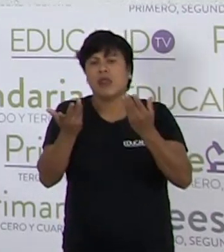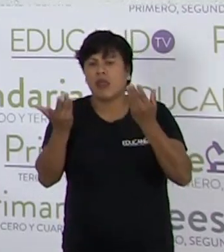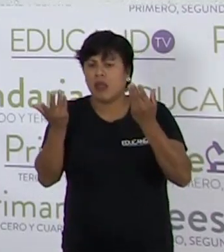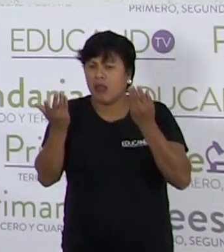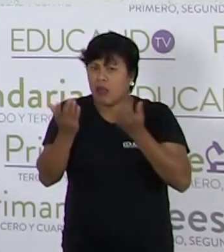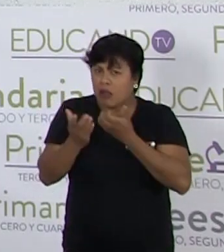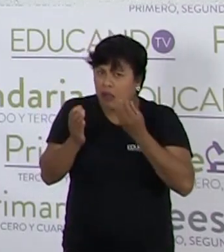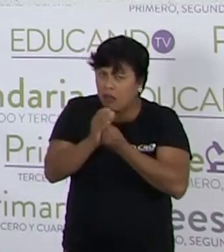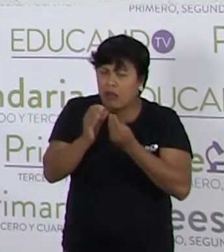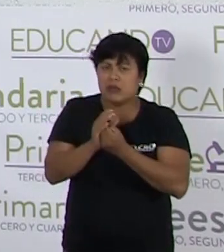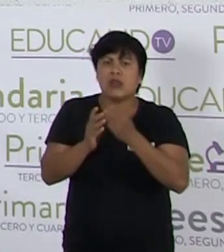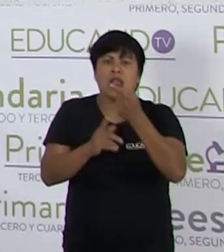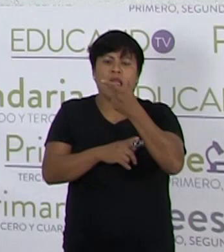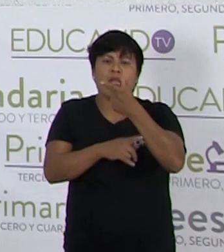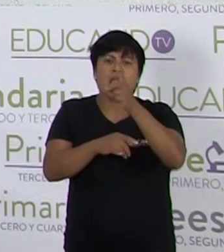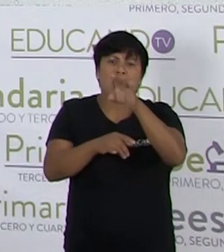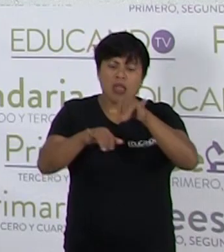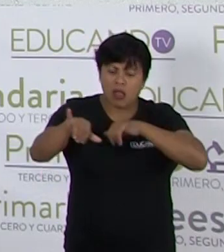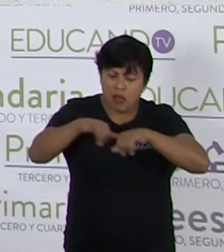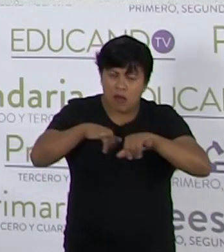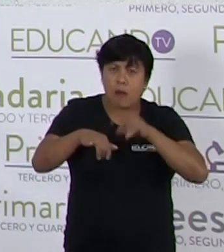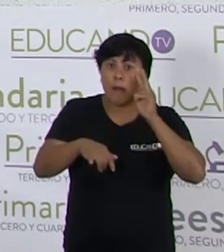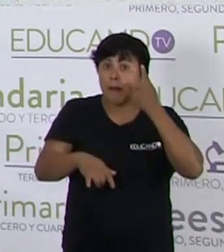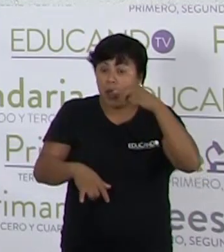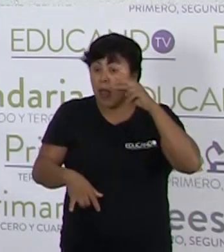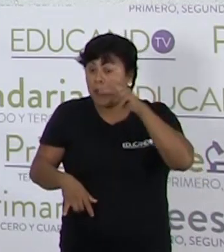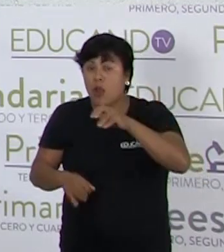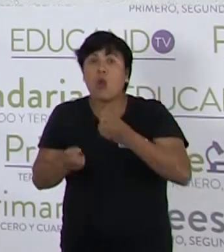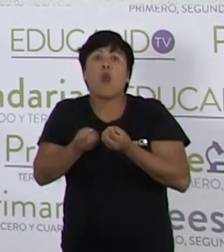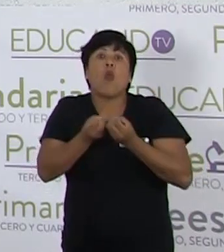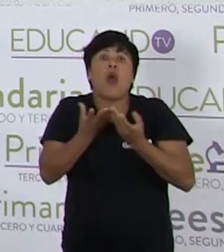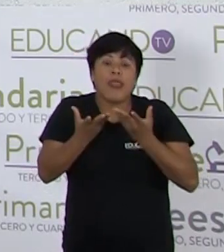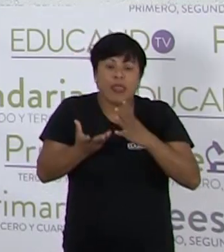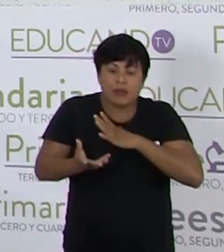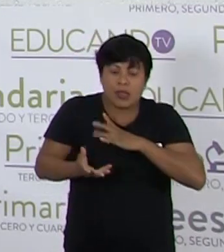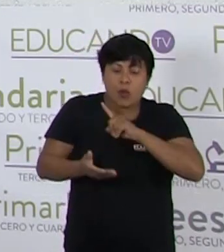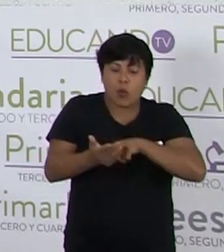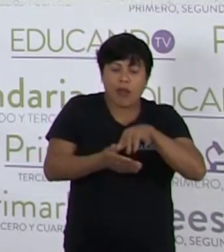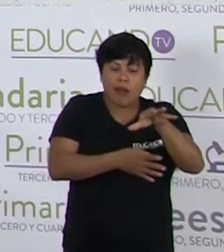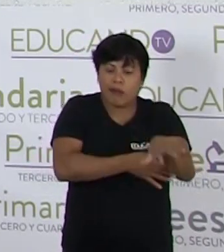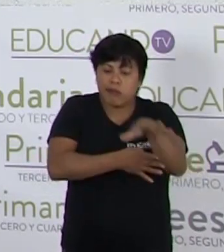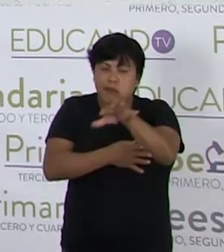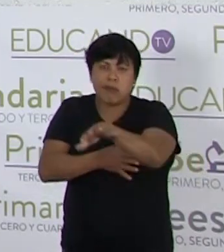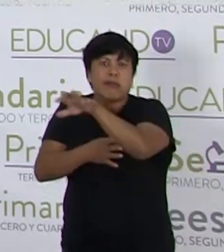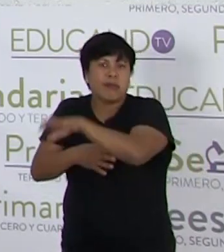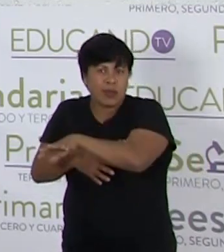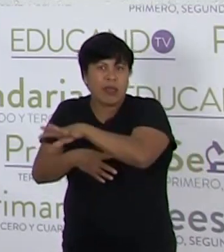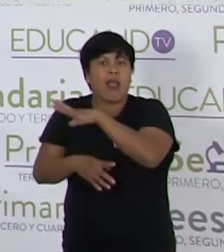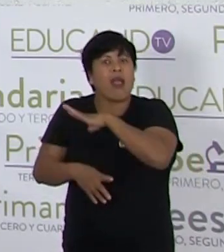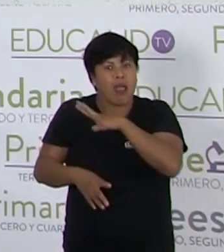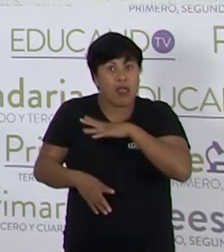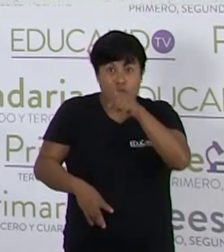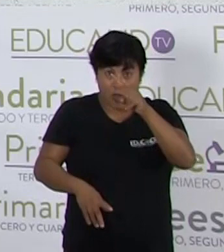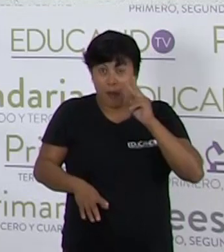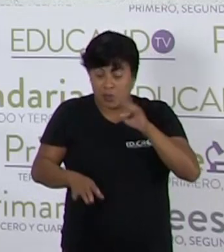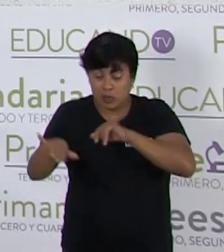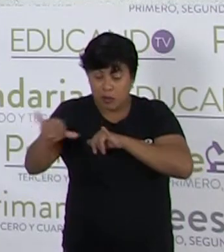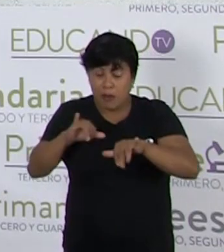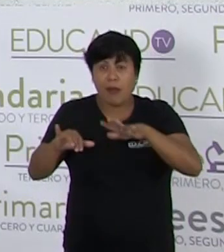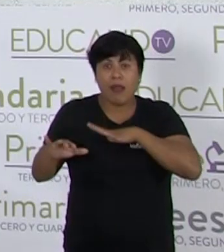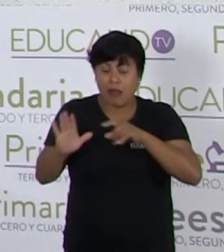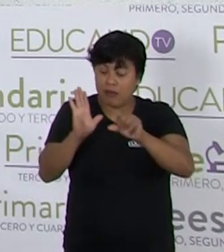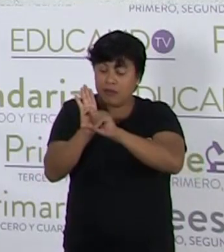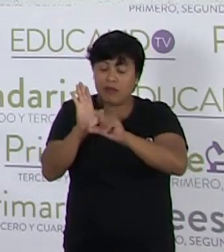geografía para ver el número de habitantes de ciertas regiones. Si los has visto, ¿los recuerdas? Que hay unas